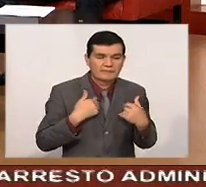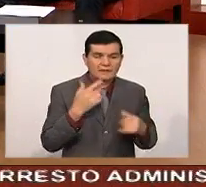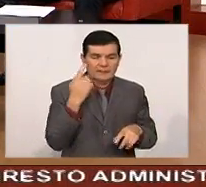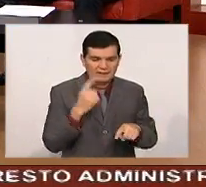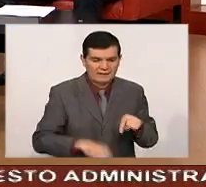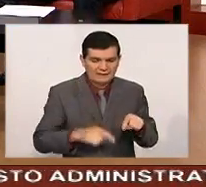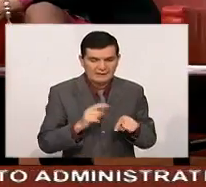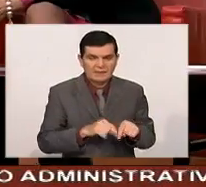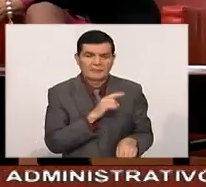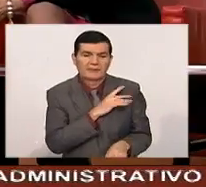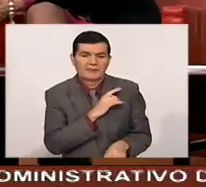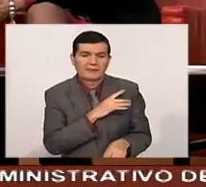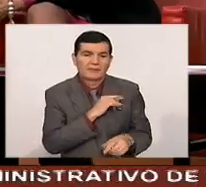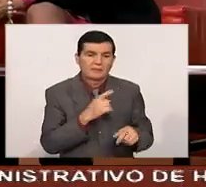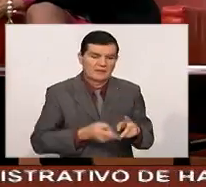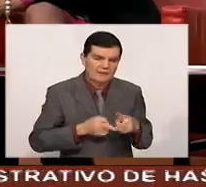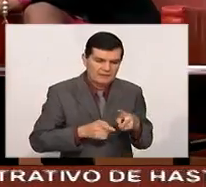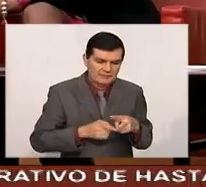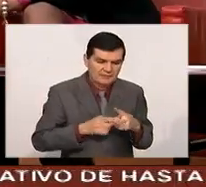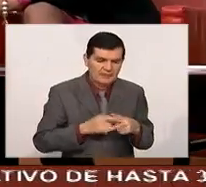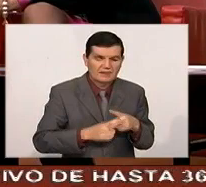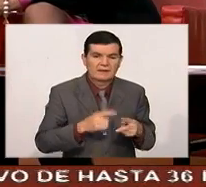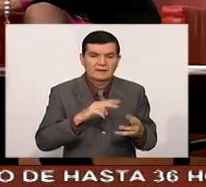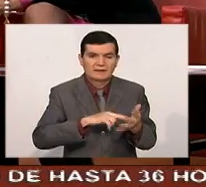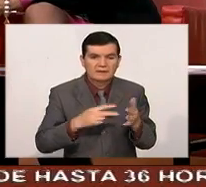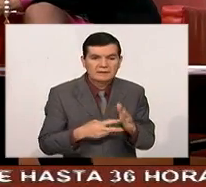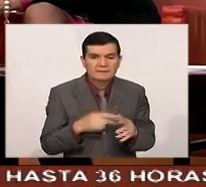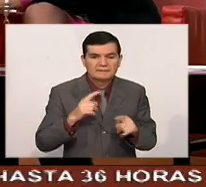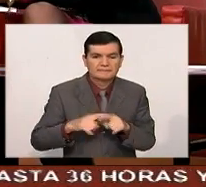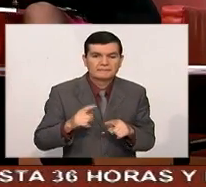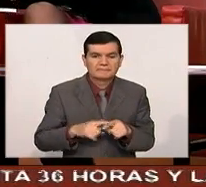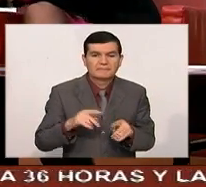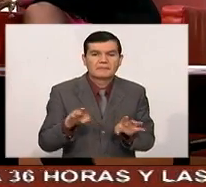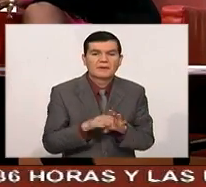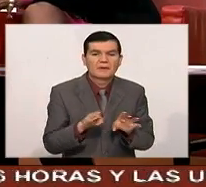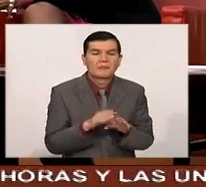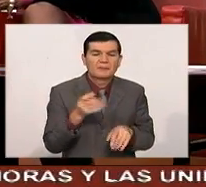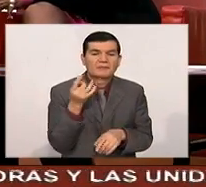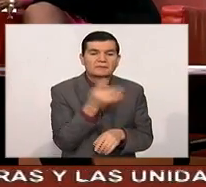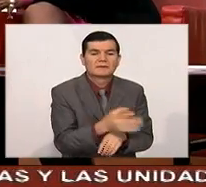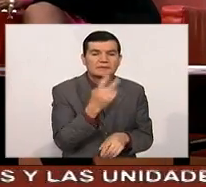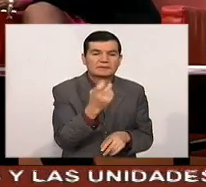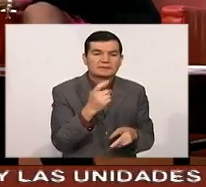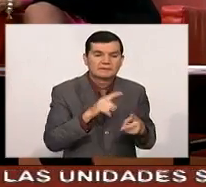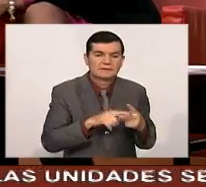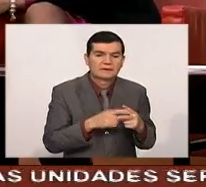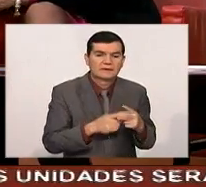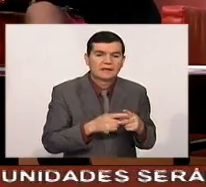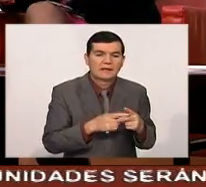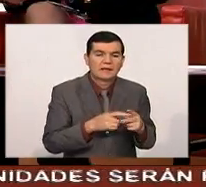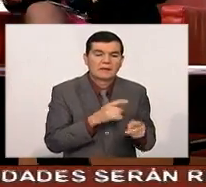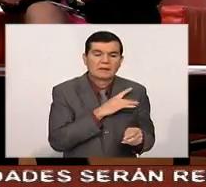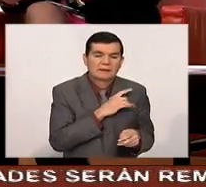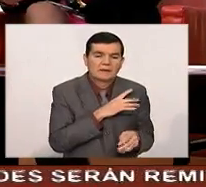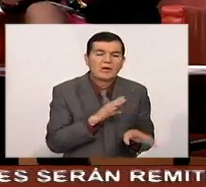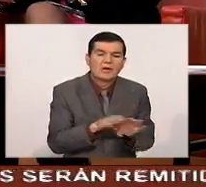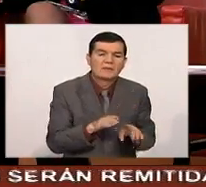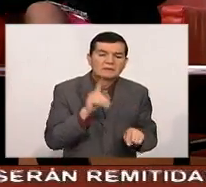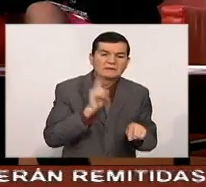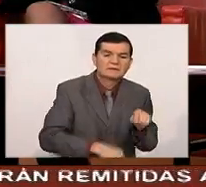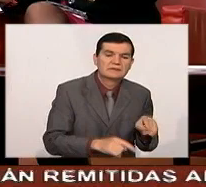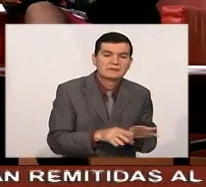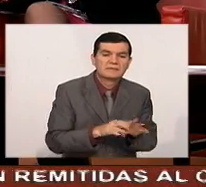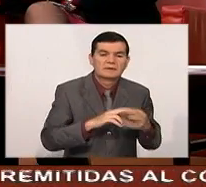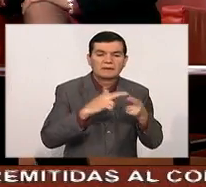miedo a las matemáticas, le pierdan el miedo a la ingeniería. ¿Y cómo vencer este miedo, doctor, primero que nada? Y también, ¿cómo está